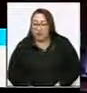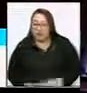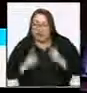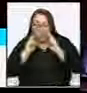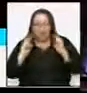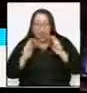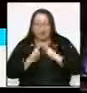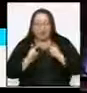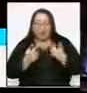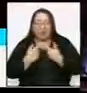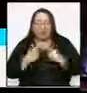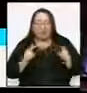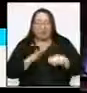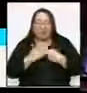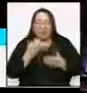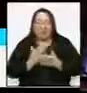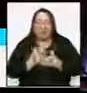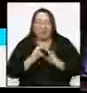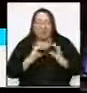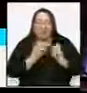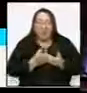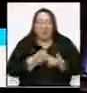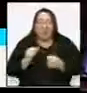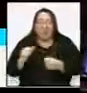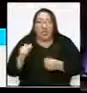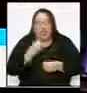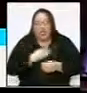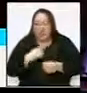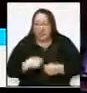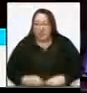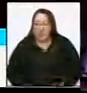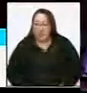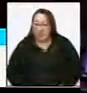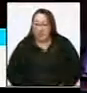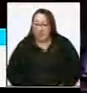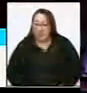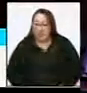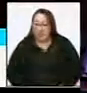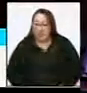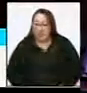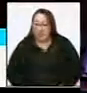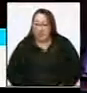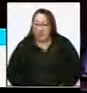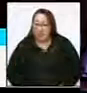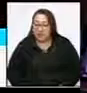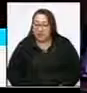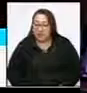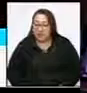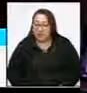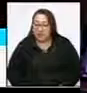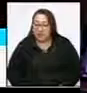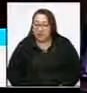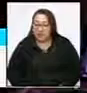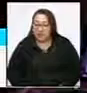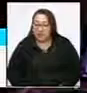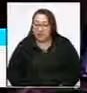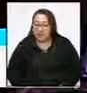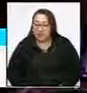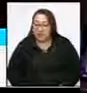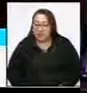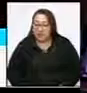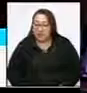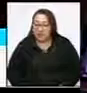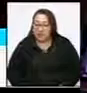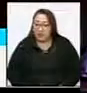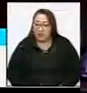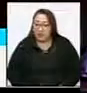entre el Poder Ejecutivo y el Legislativo. Entonces, nuestro análisis tiene que partir precisamente de los defectos o